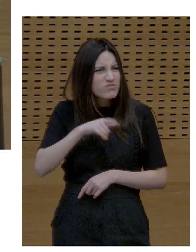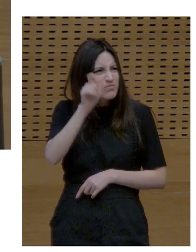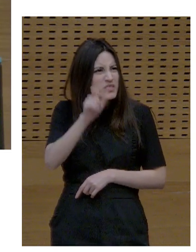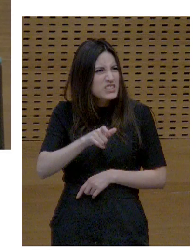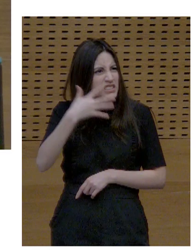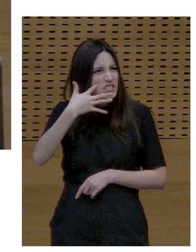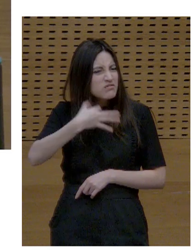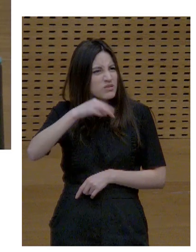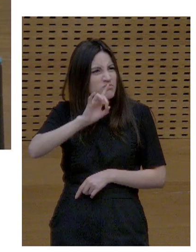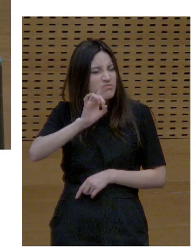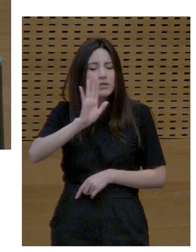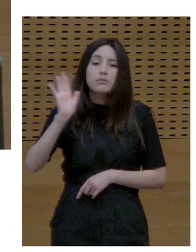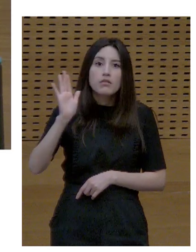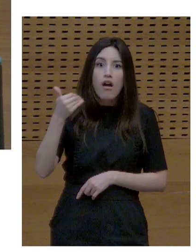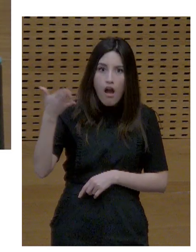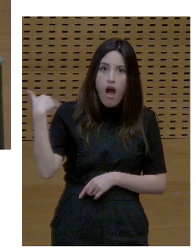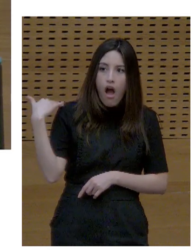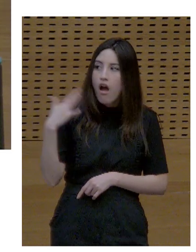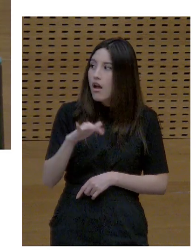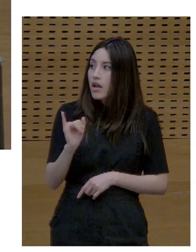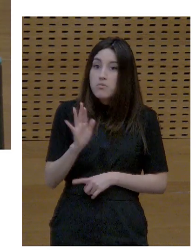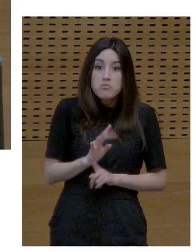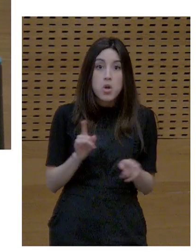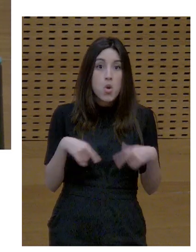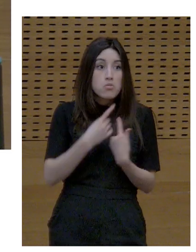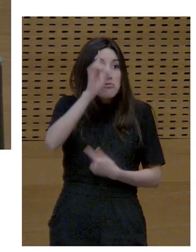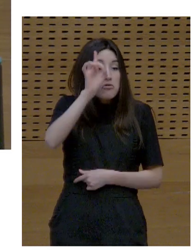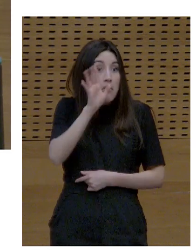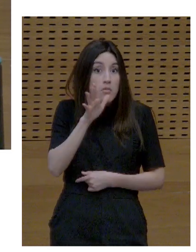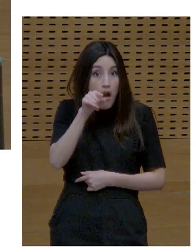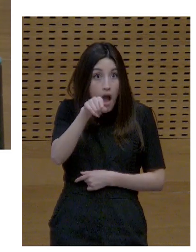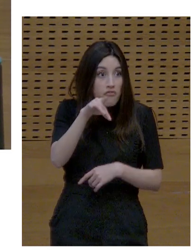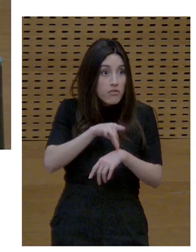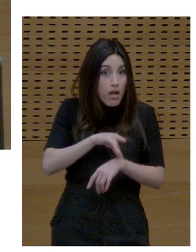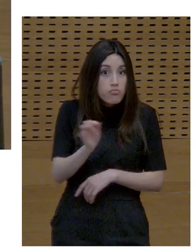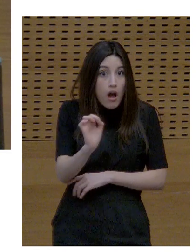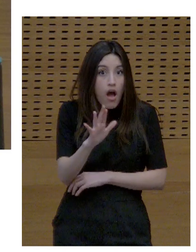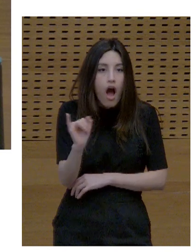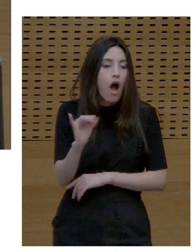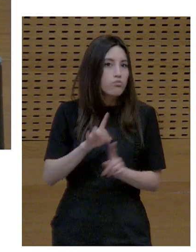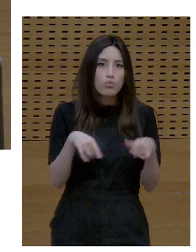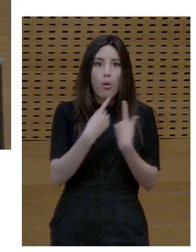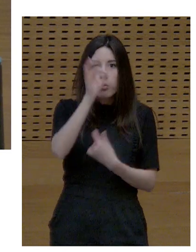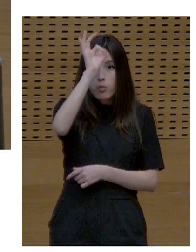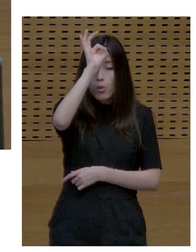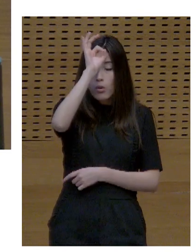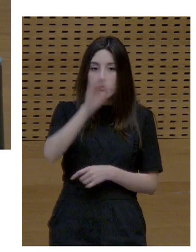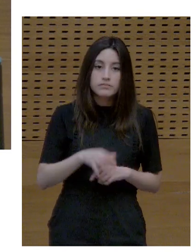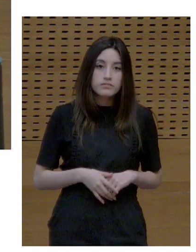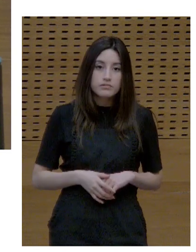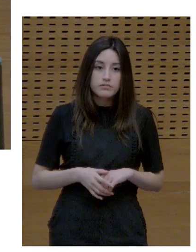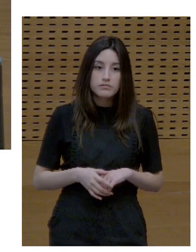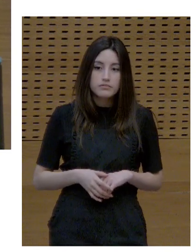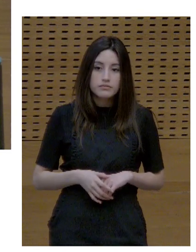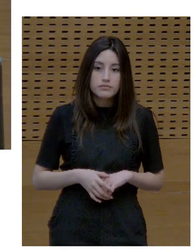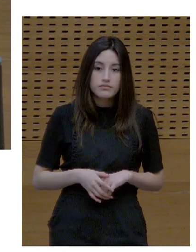lo tenía de antes y nosotros no sabíamos que esto era del Parkinson. Entonces, bueno, me dijo, para